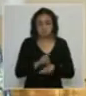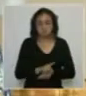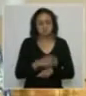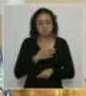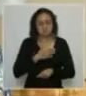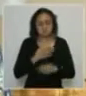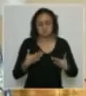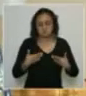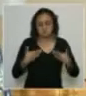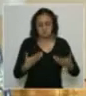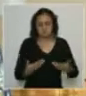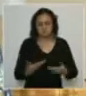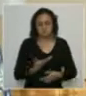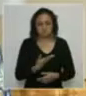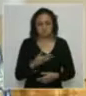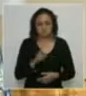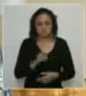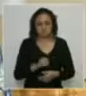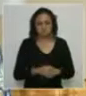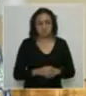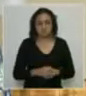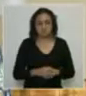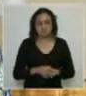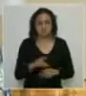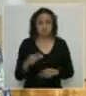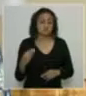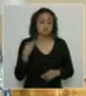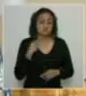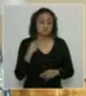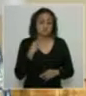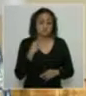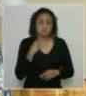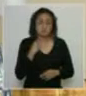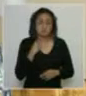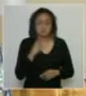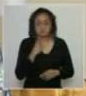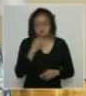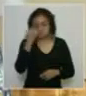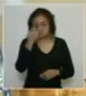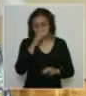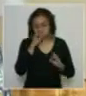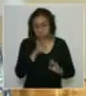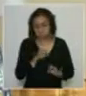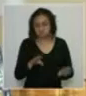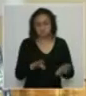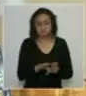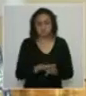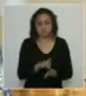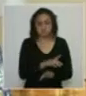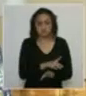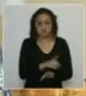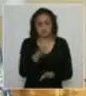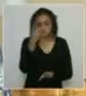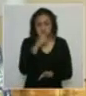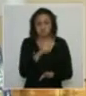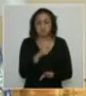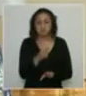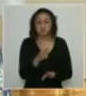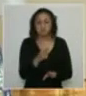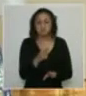mi confianza. Es un abogado experto en proceso penal